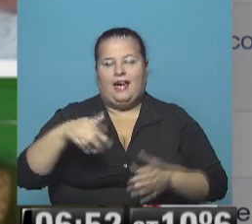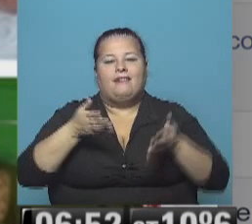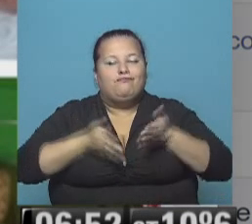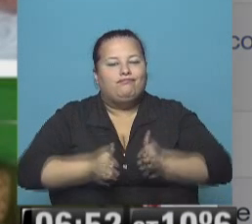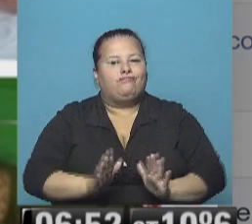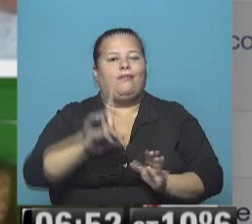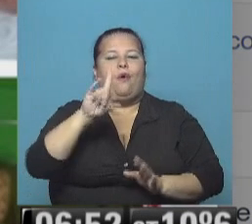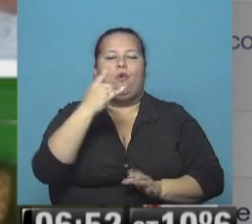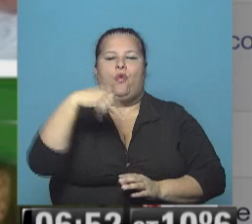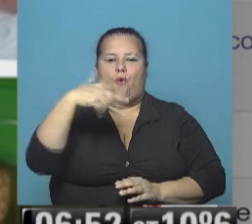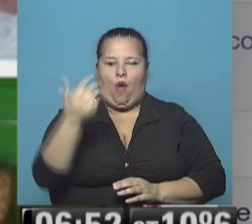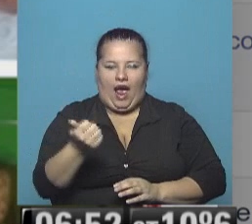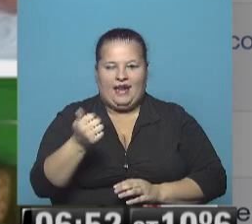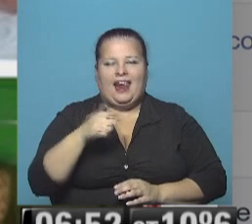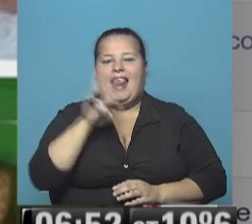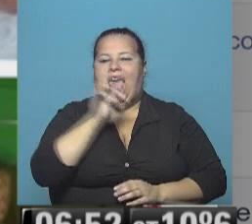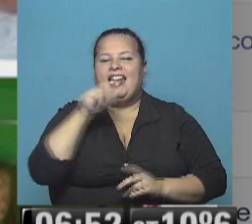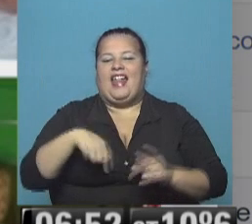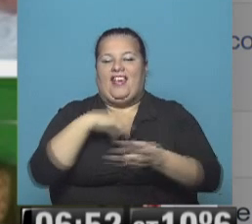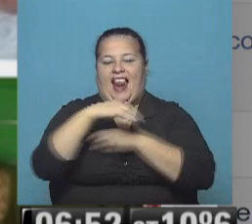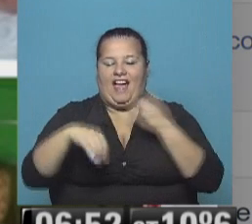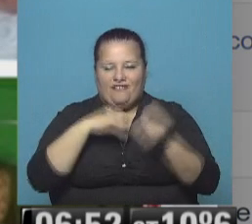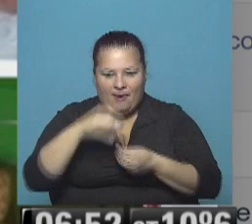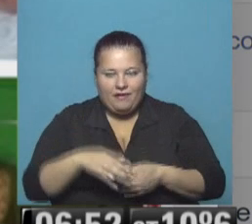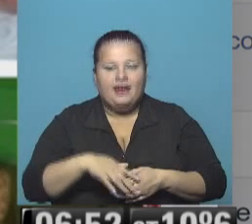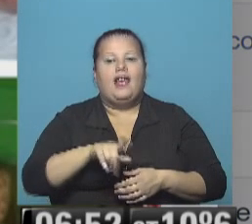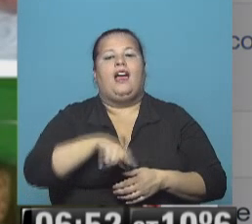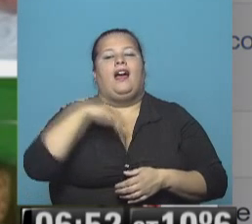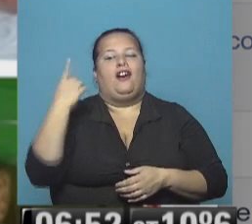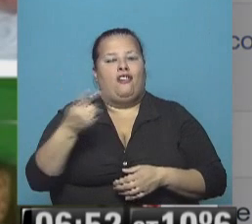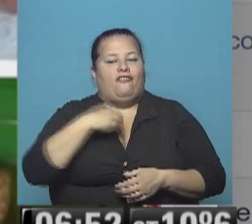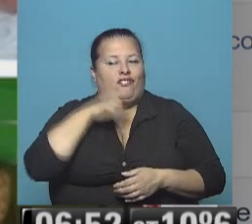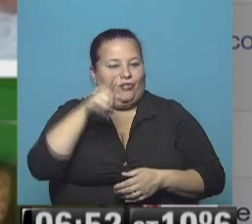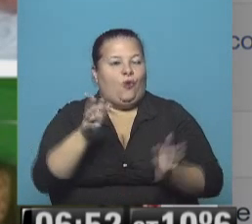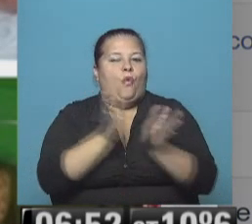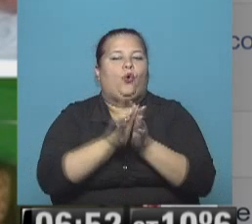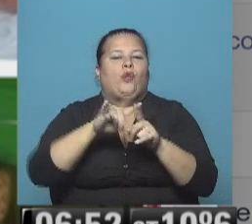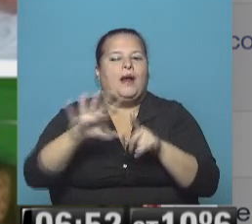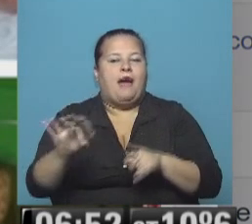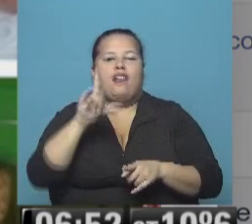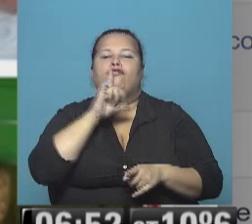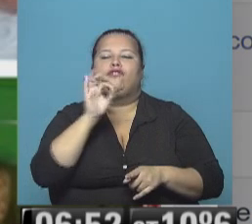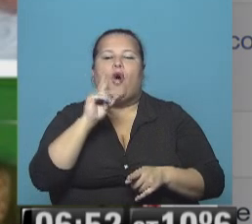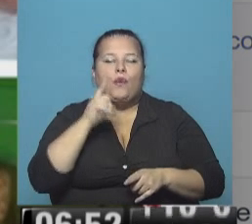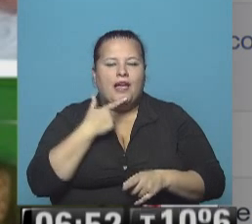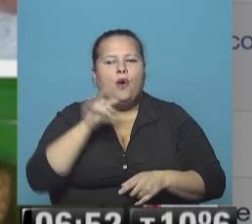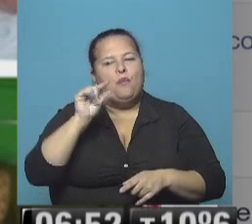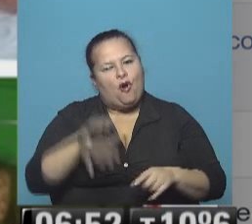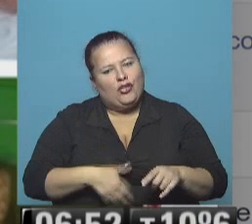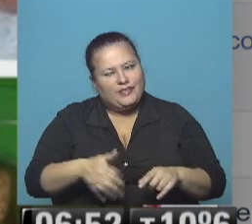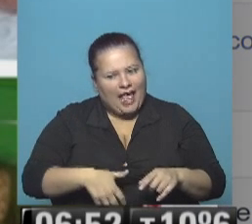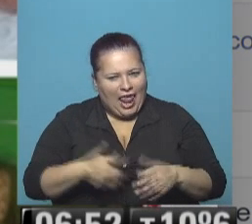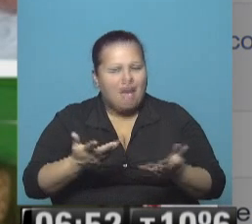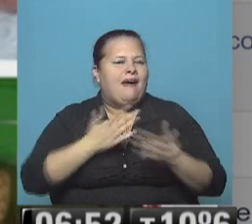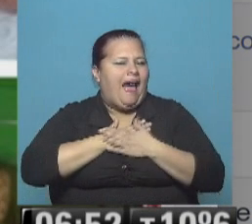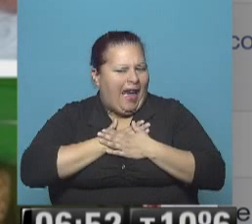a este mundo luana la chancleta de la familia y es otra seguidora tuya junto con su hermanito tobías que está un poquito celoso